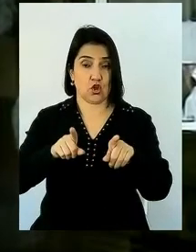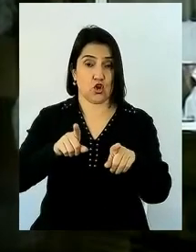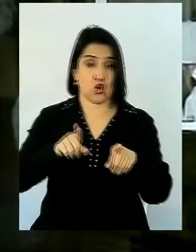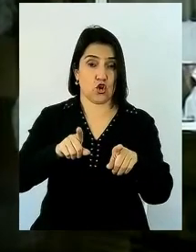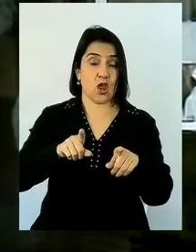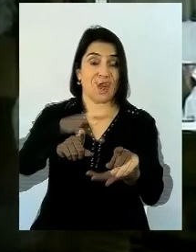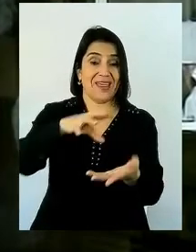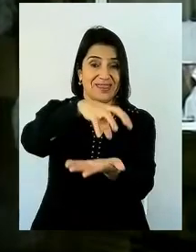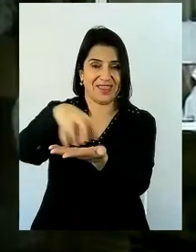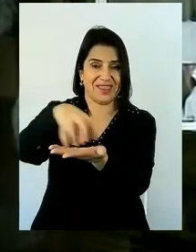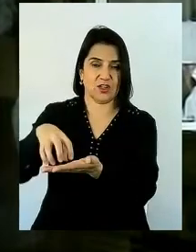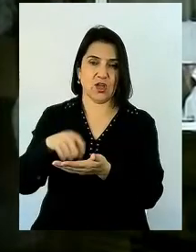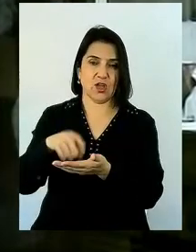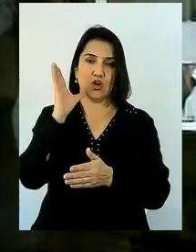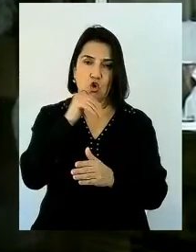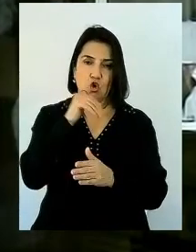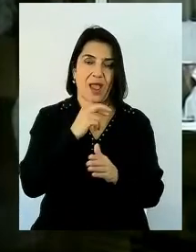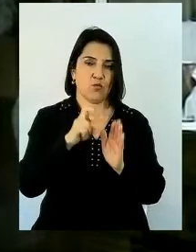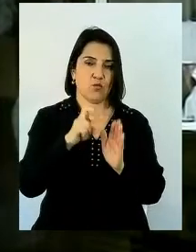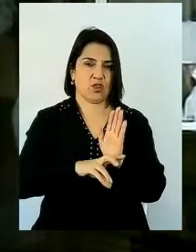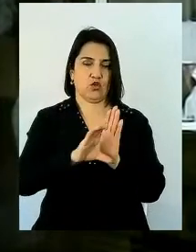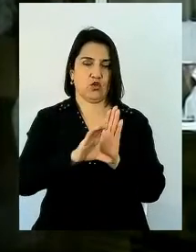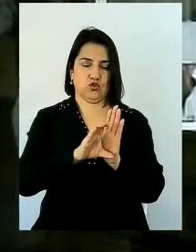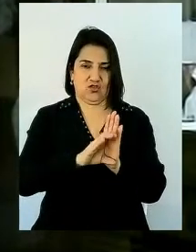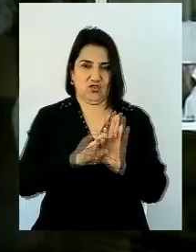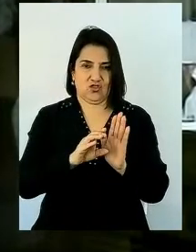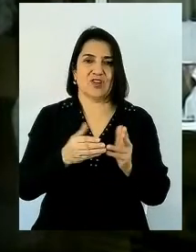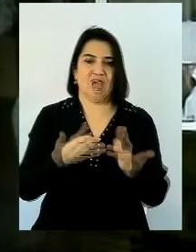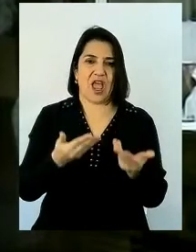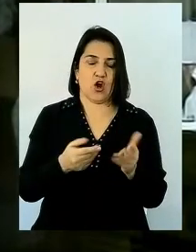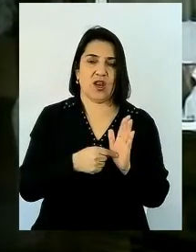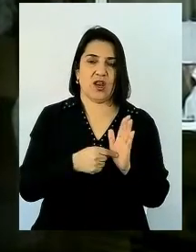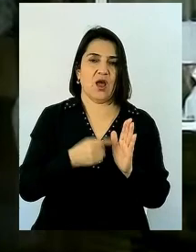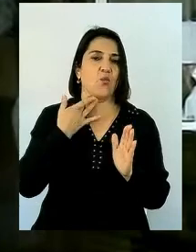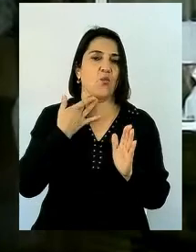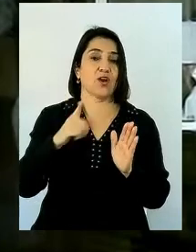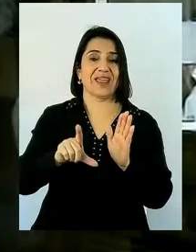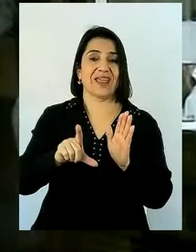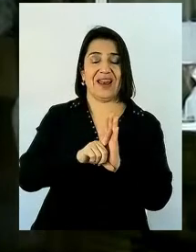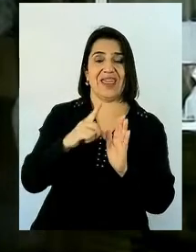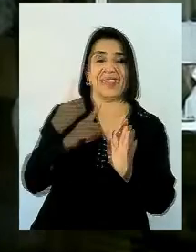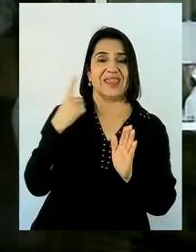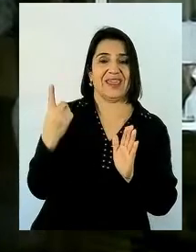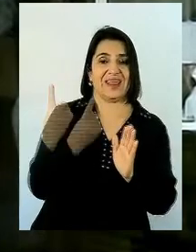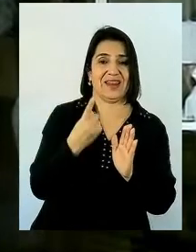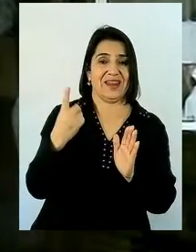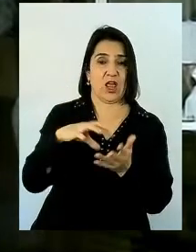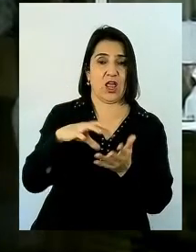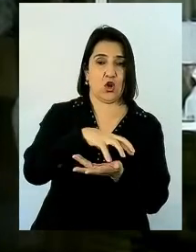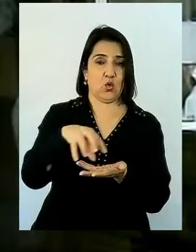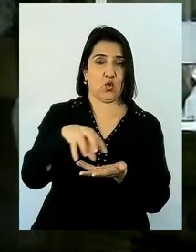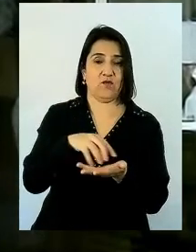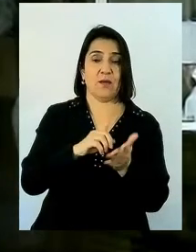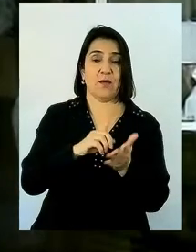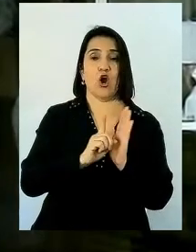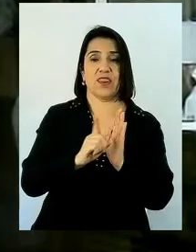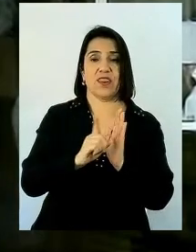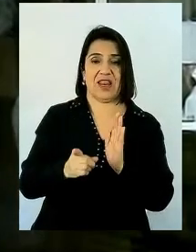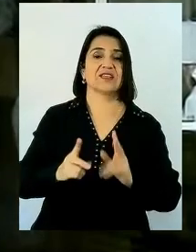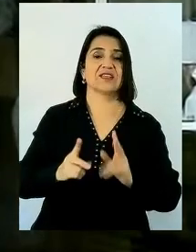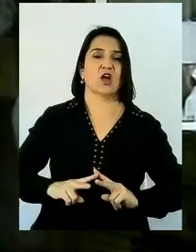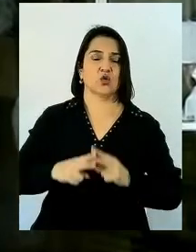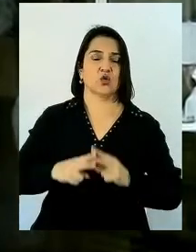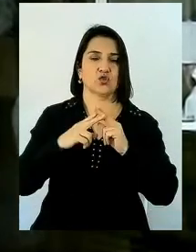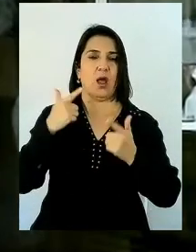actual, sabiendo de que tanto la Ley General de Urbanismo, la Ordenanza General de Urbanismo y Construcción, la Política Nacional de Ordenamiento